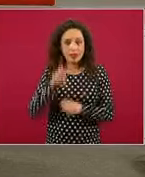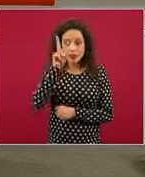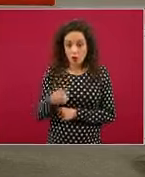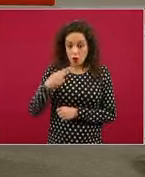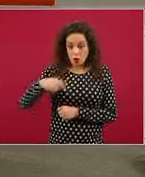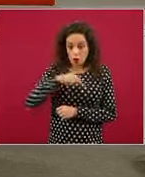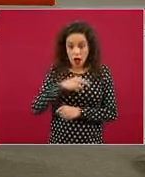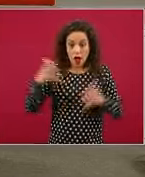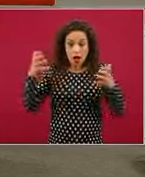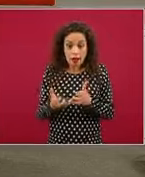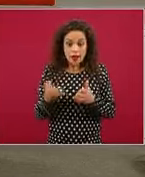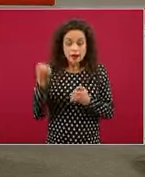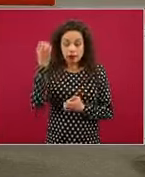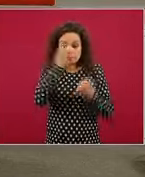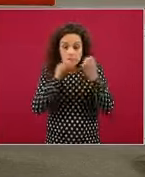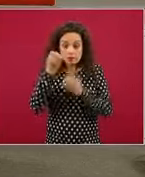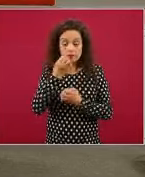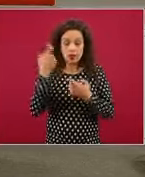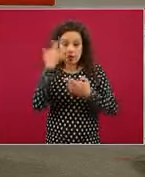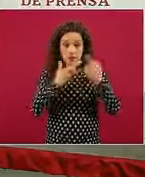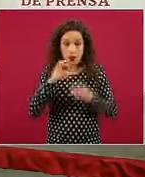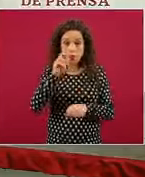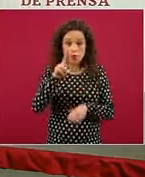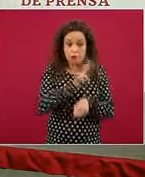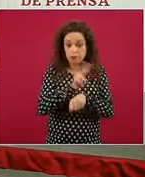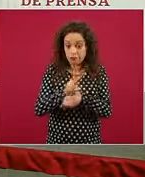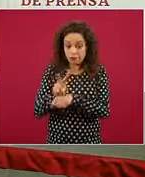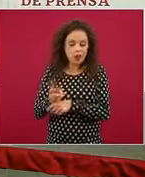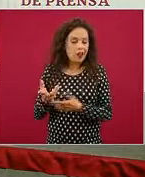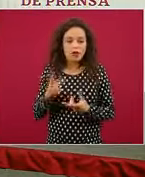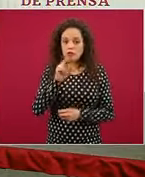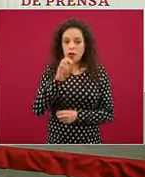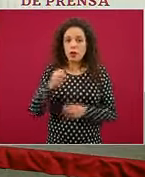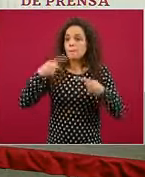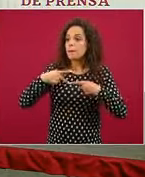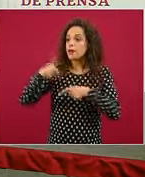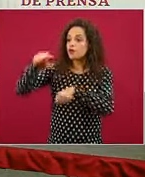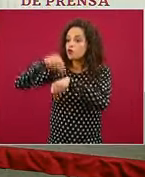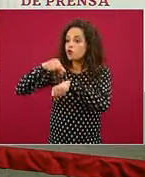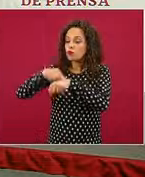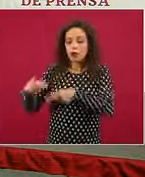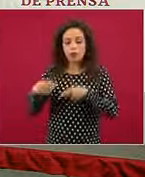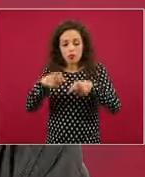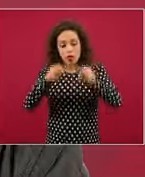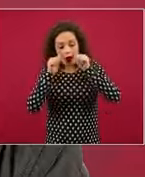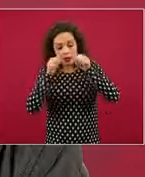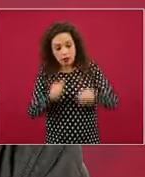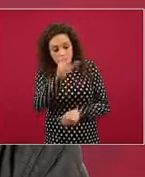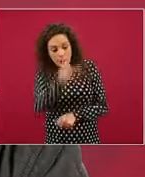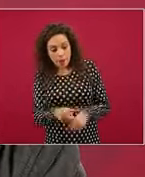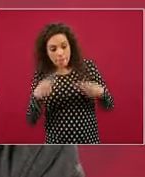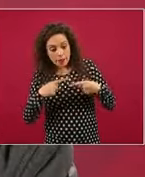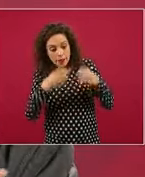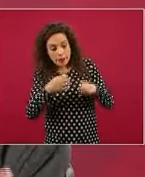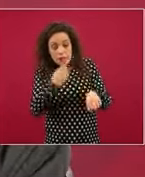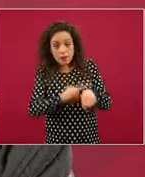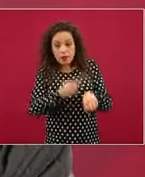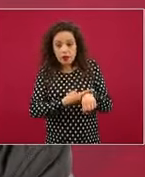hagamos centralmente como parte de la vigilancia. Esto, la persona médica que atiende a el sujeto enfermo tiene